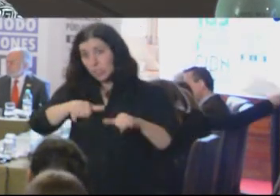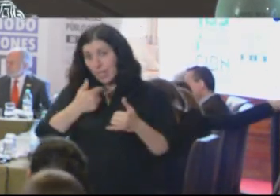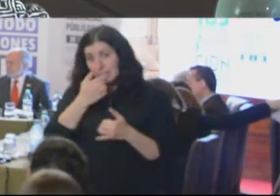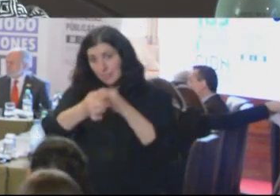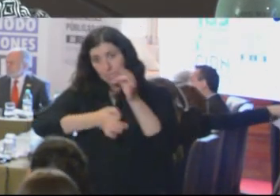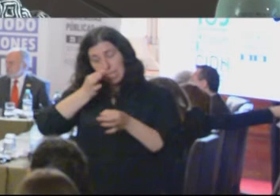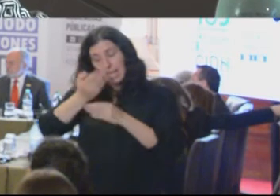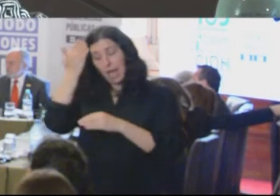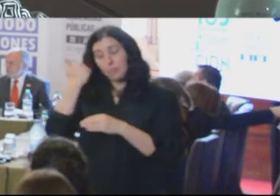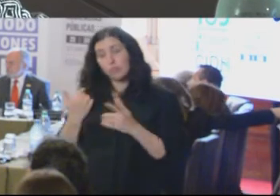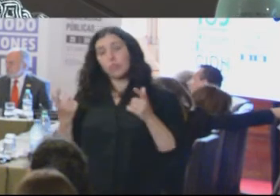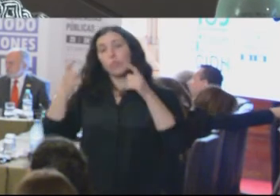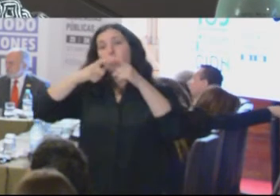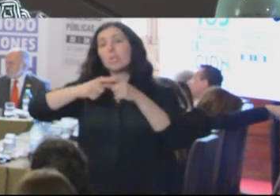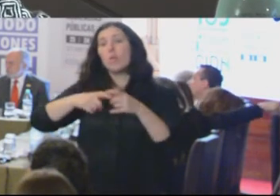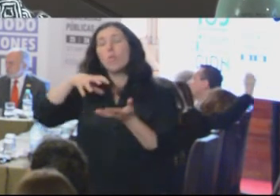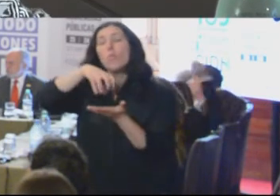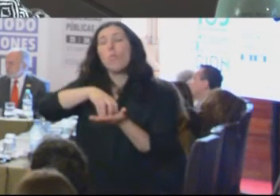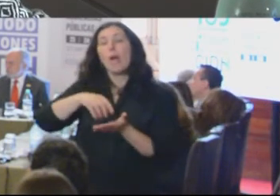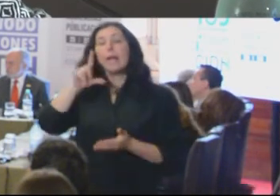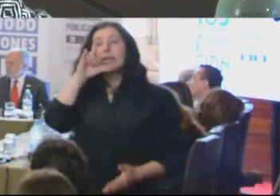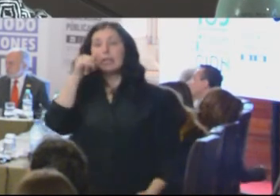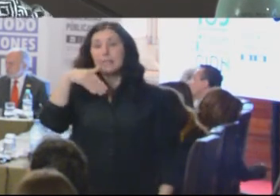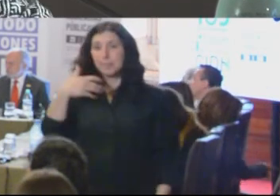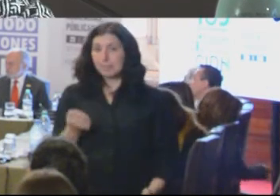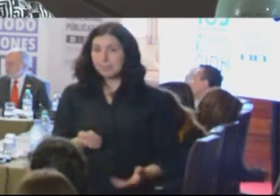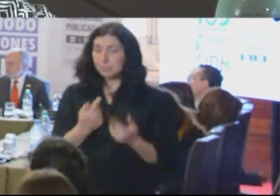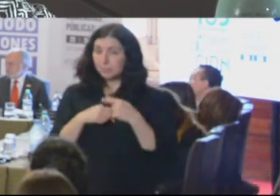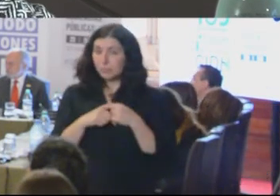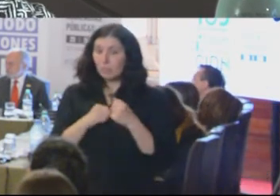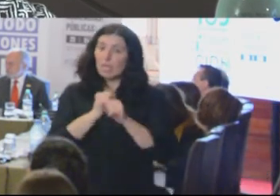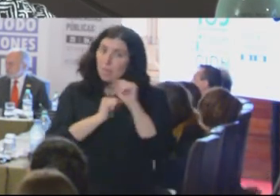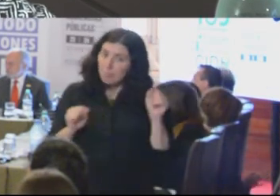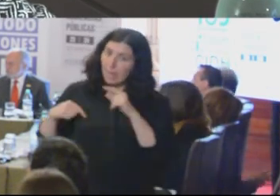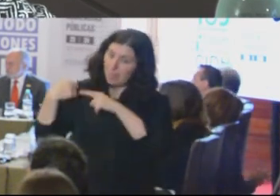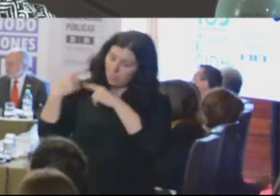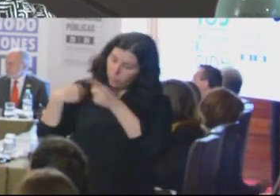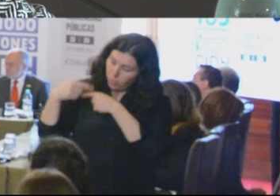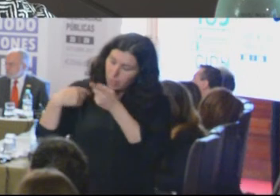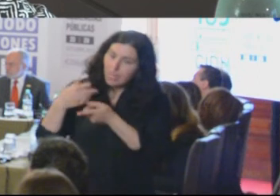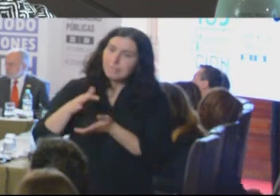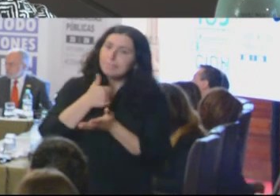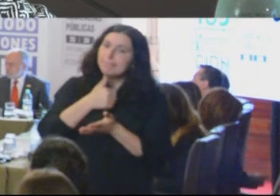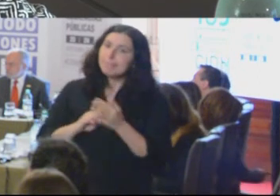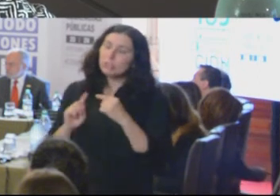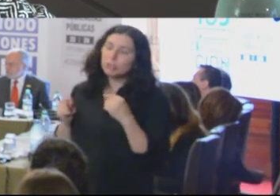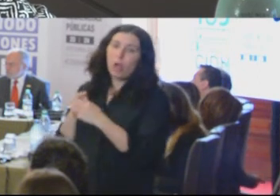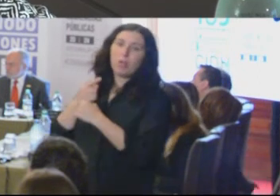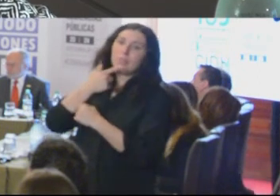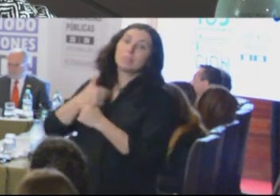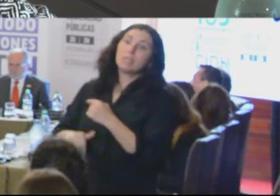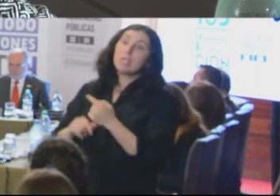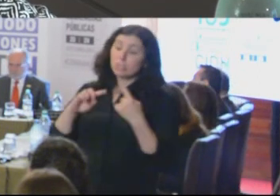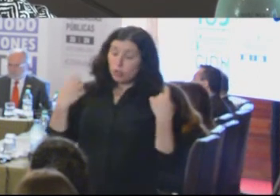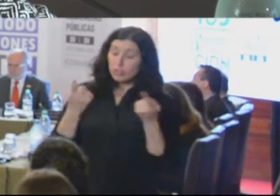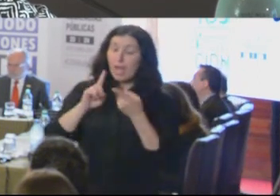desarrollada en lima para contar para contrarrestar esta falencia histórica el acuerdo final estableció